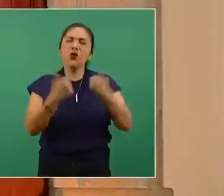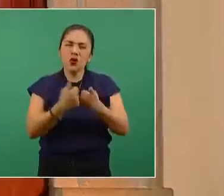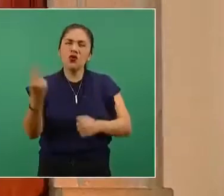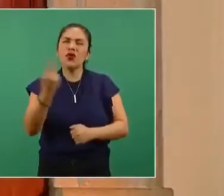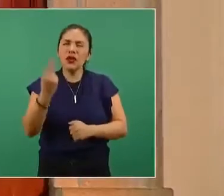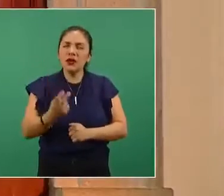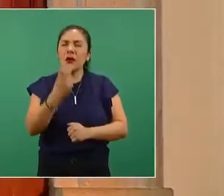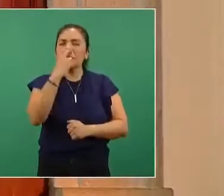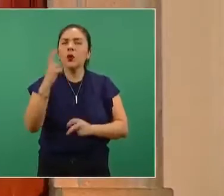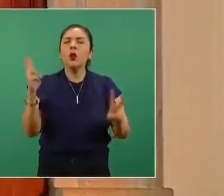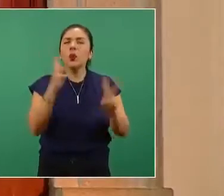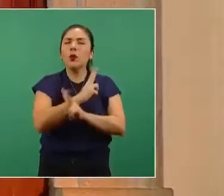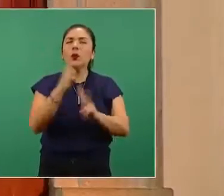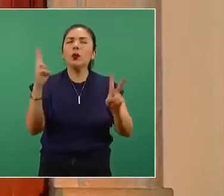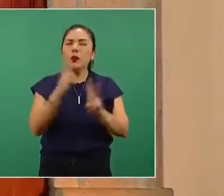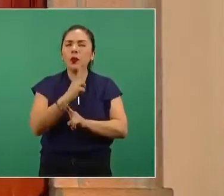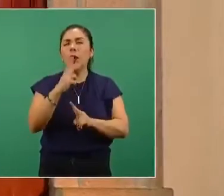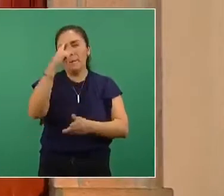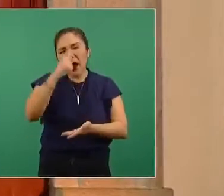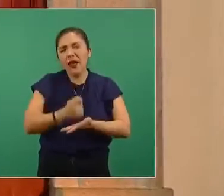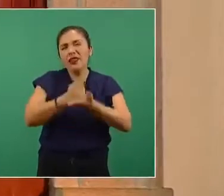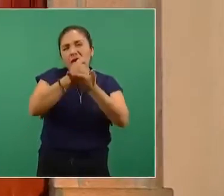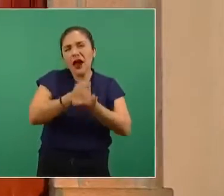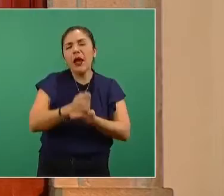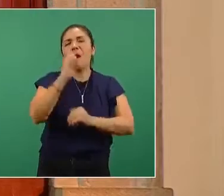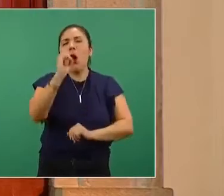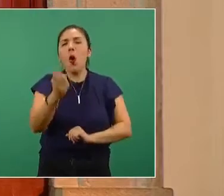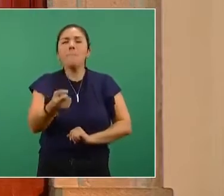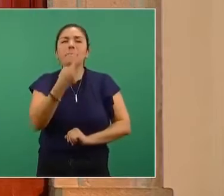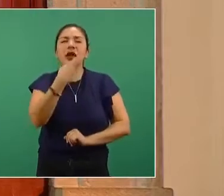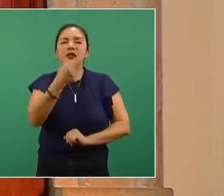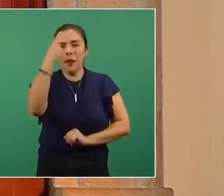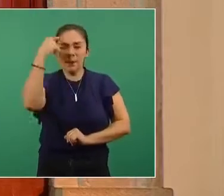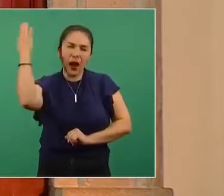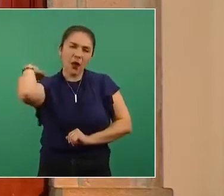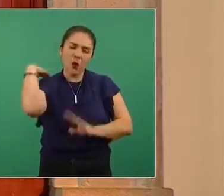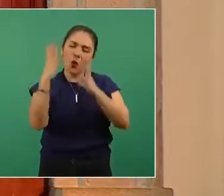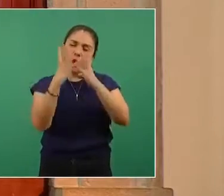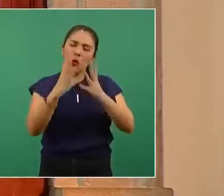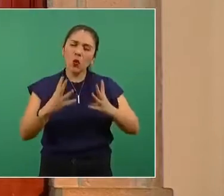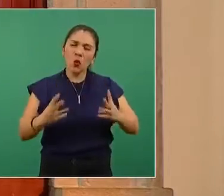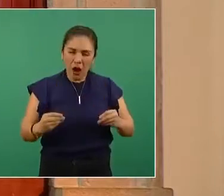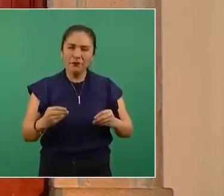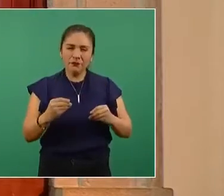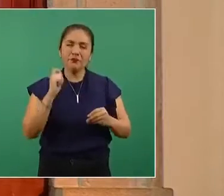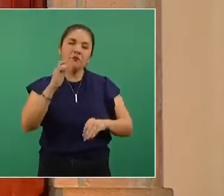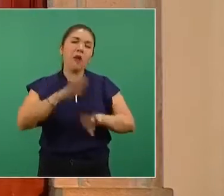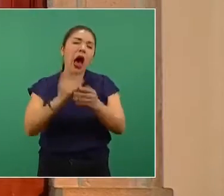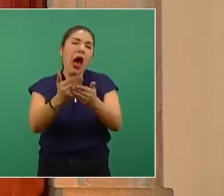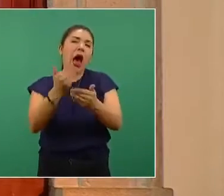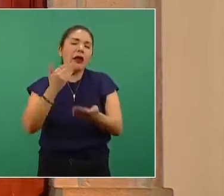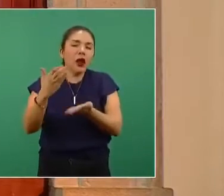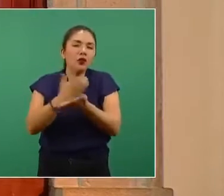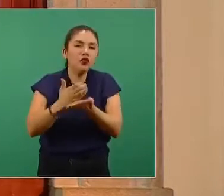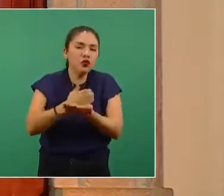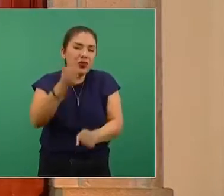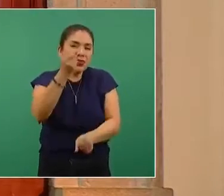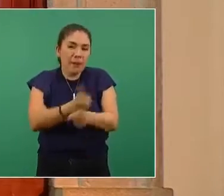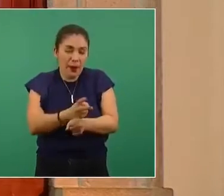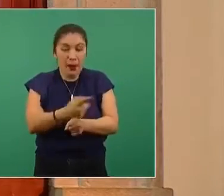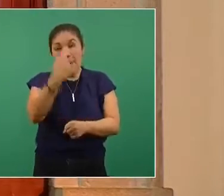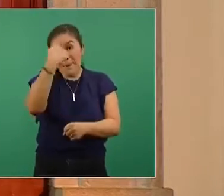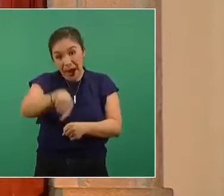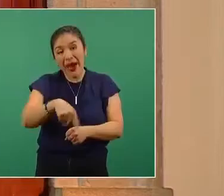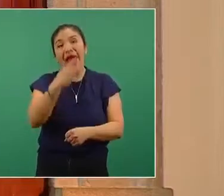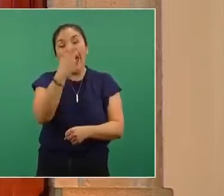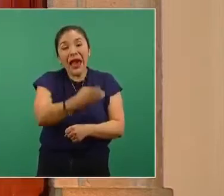momento oxigenoterapia o medicamentos antiinflamatorios de manera oportuna, de manera temprana, precisamente